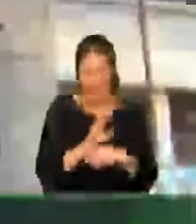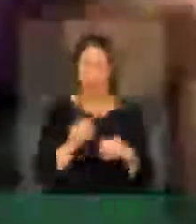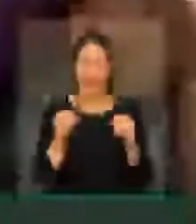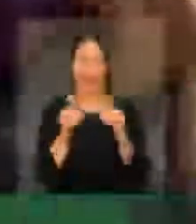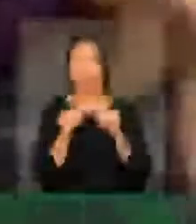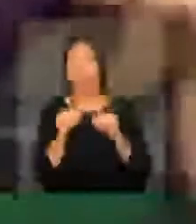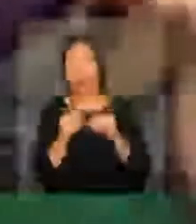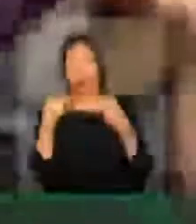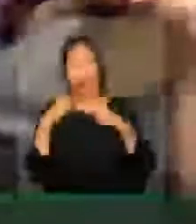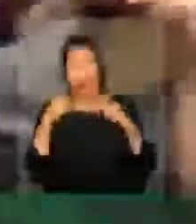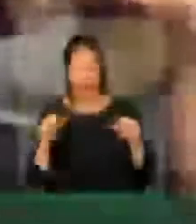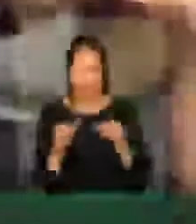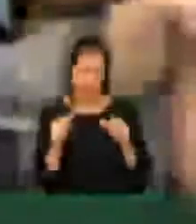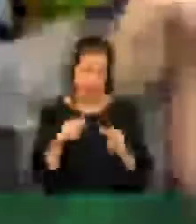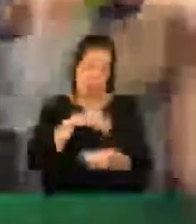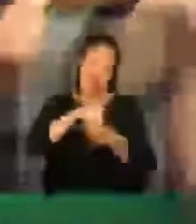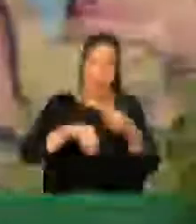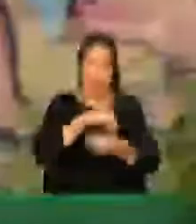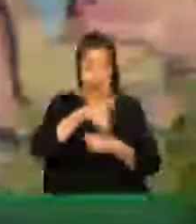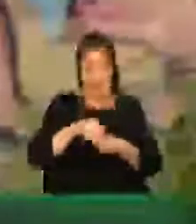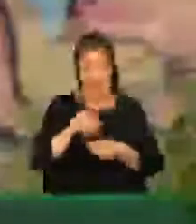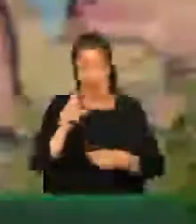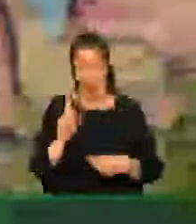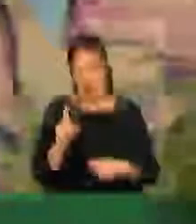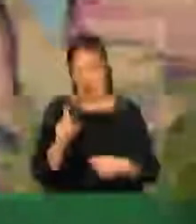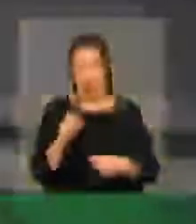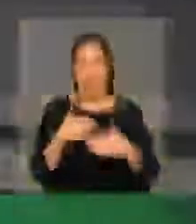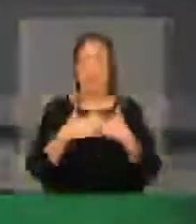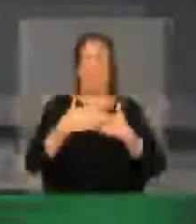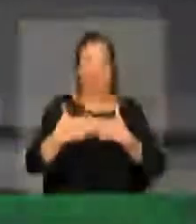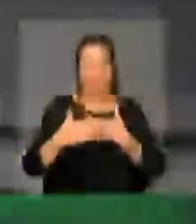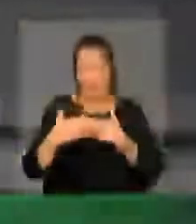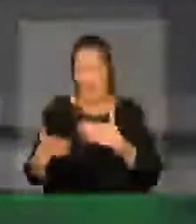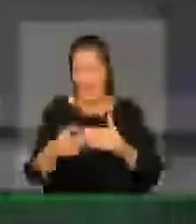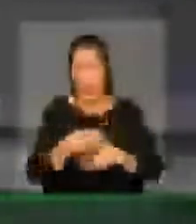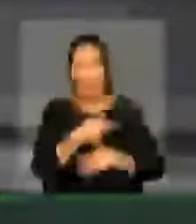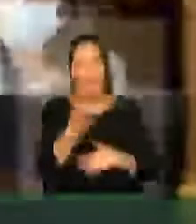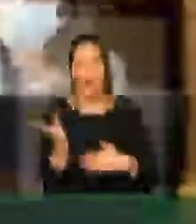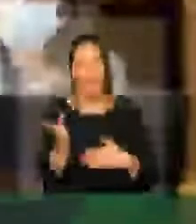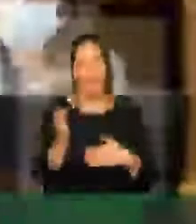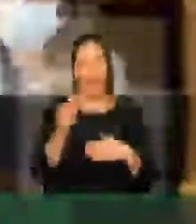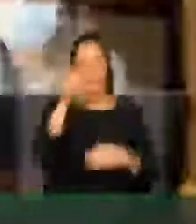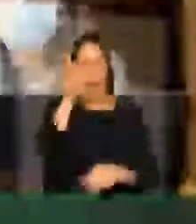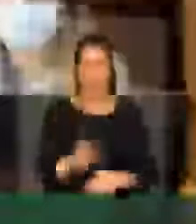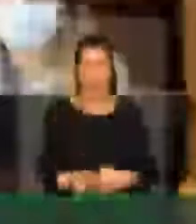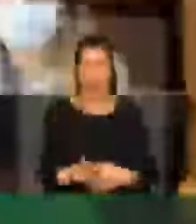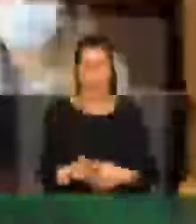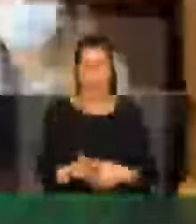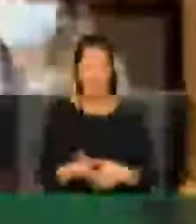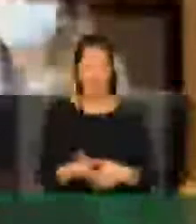deporte si lo practica, la familia, por supuesto, los vecinos, cuántas personas a estos que